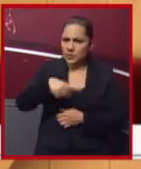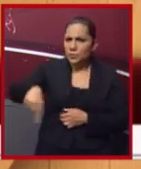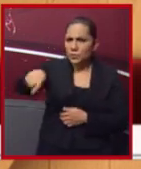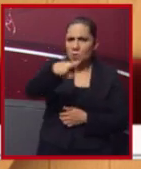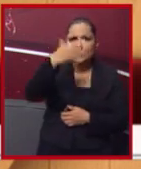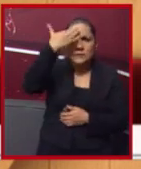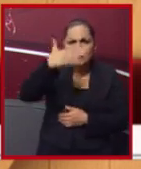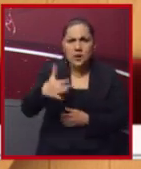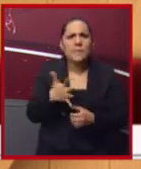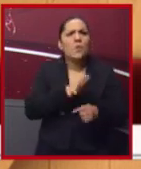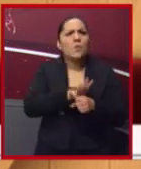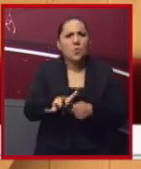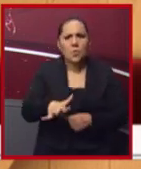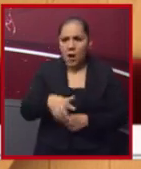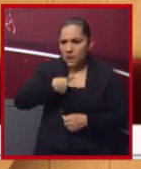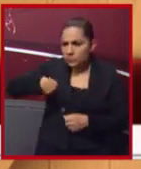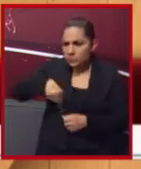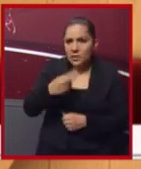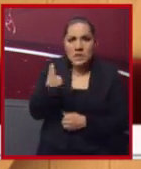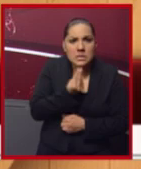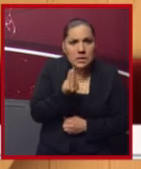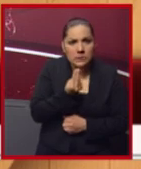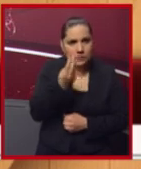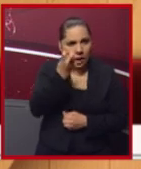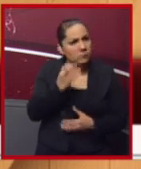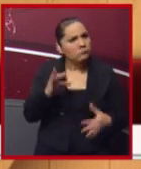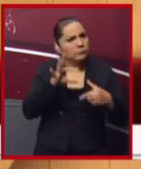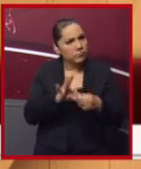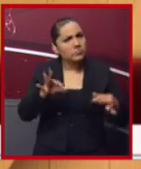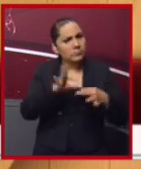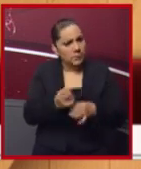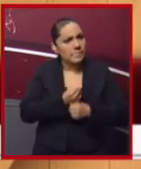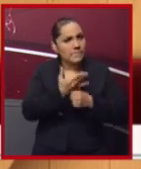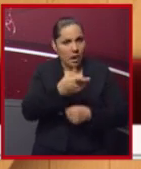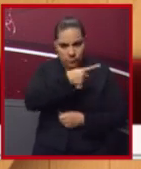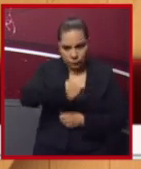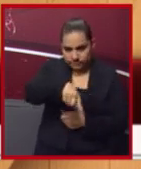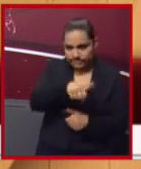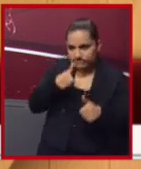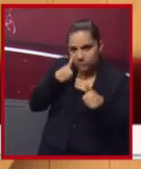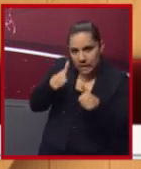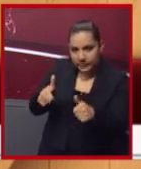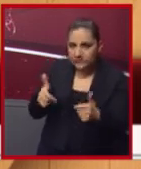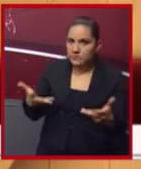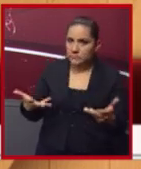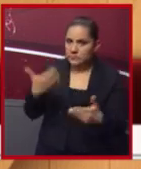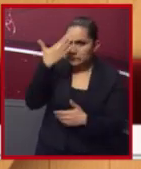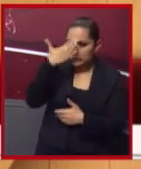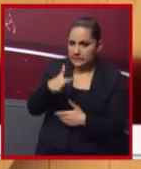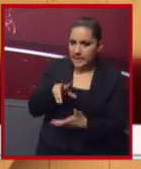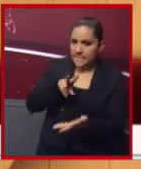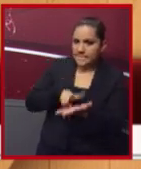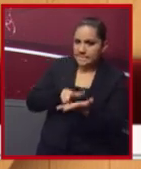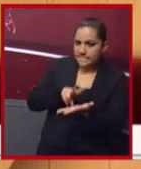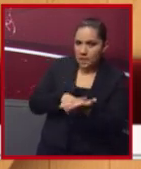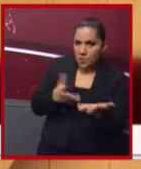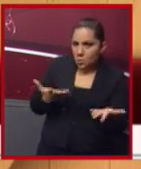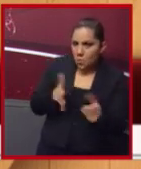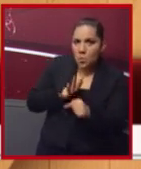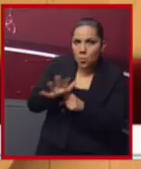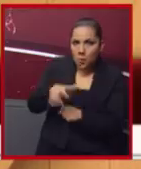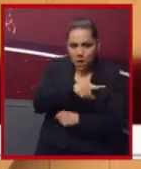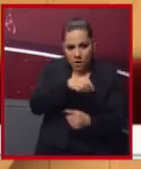es justo que en este debate se comprenda y se valore que no todo es malo en la reforma